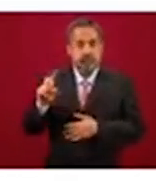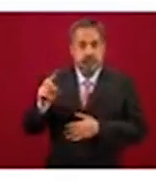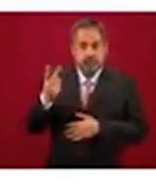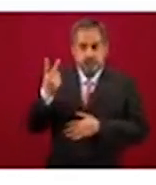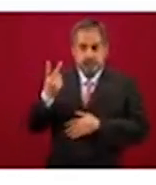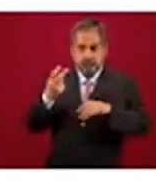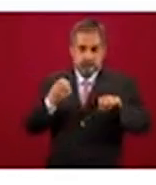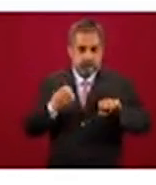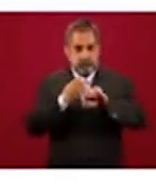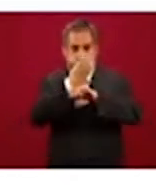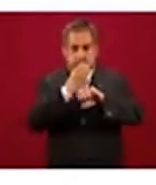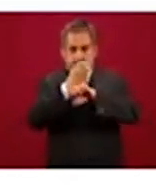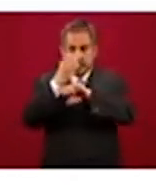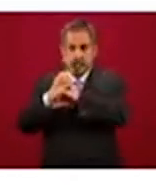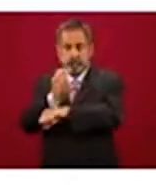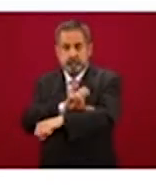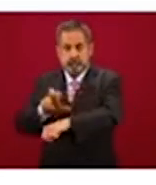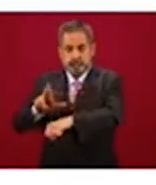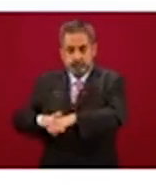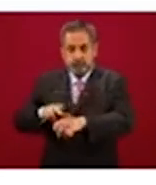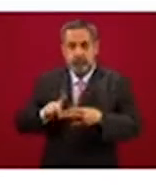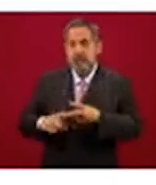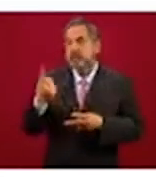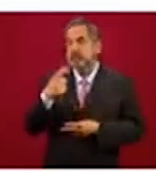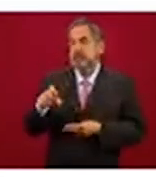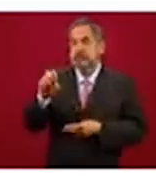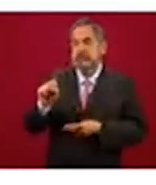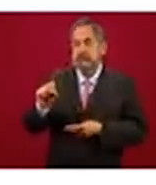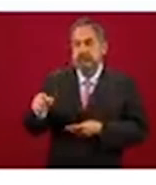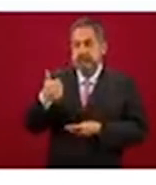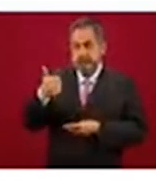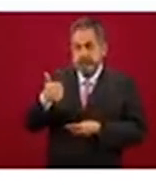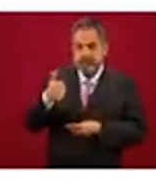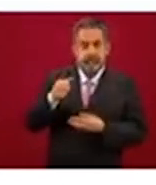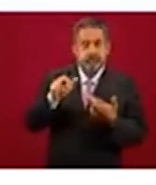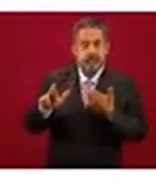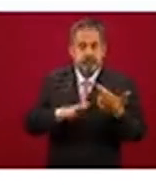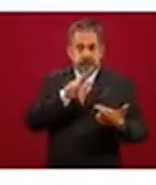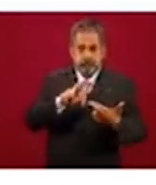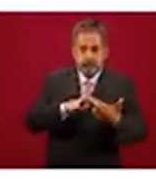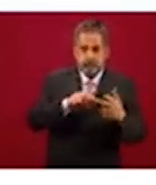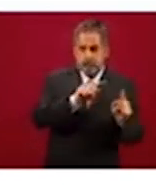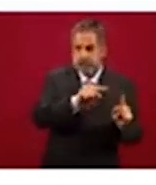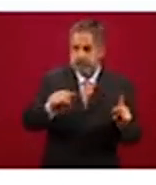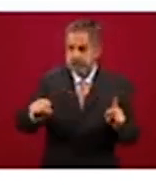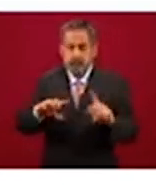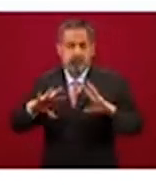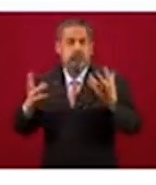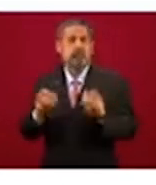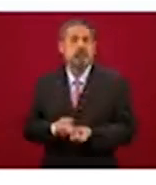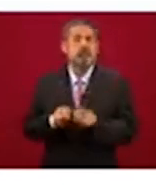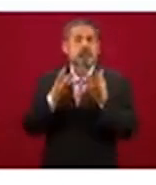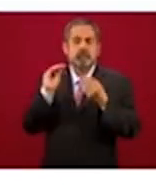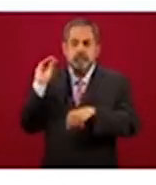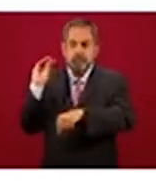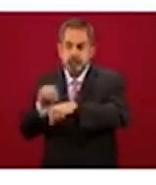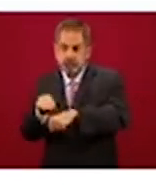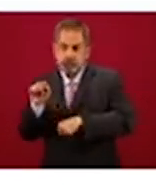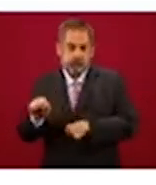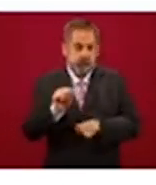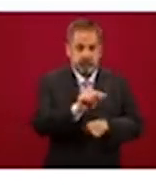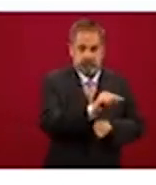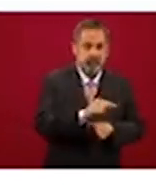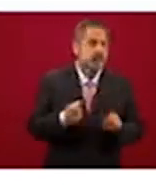y ya 166 coordinaciones regionales los efectivos desplegados son por la guardia nacional